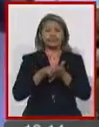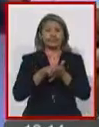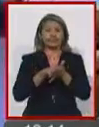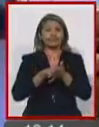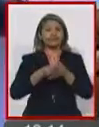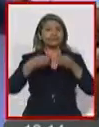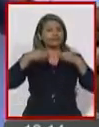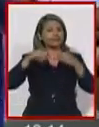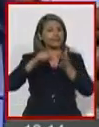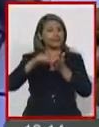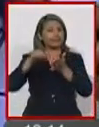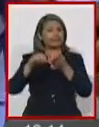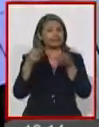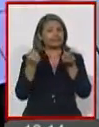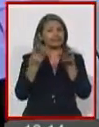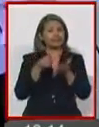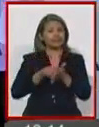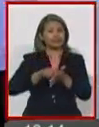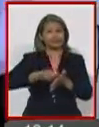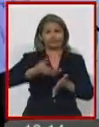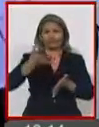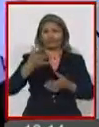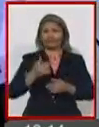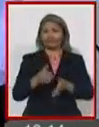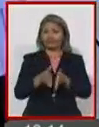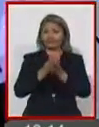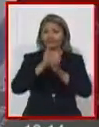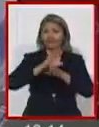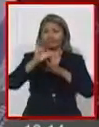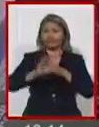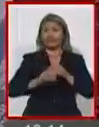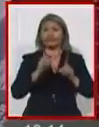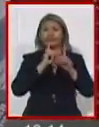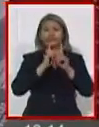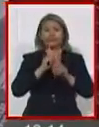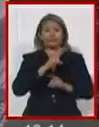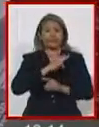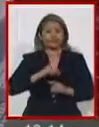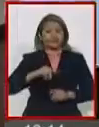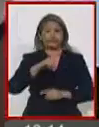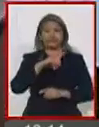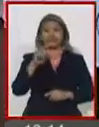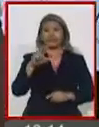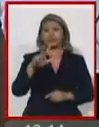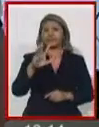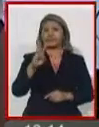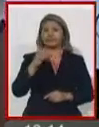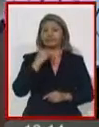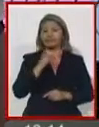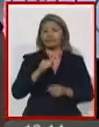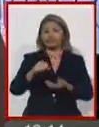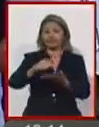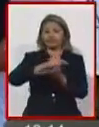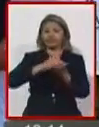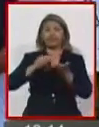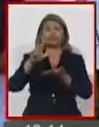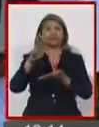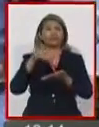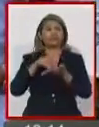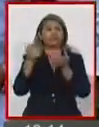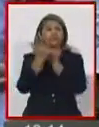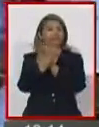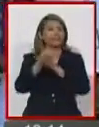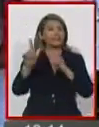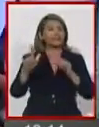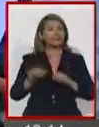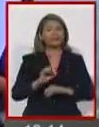y es harto el dinero que se debe. Ellos piden que se haga cumplir la ordenanza municipal 136, que establece que la rotonda del plan debe estar